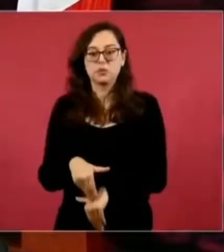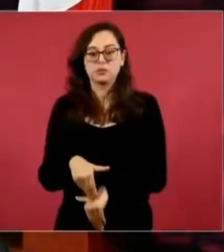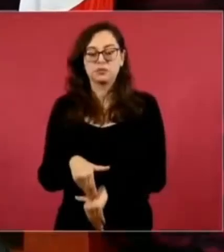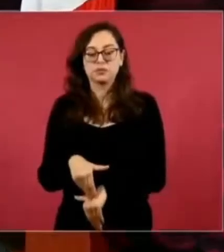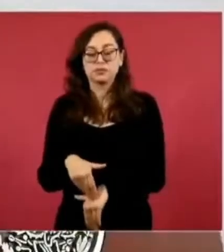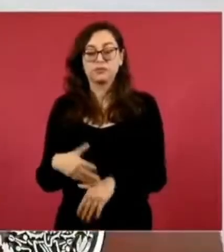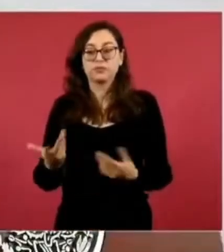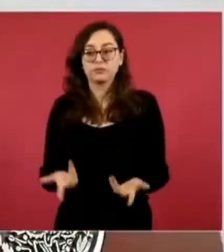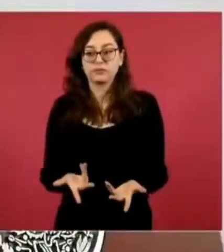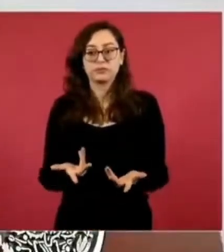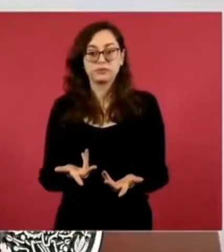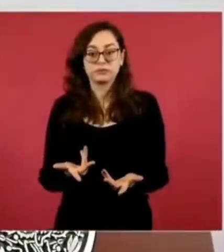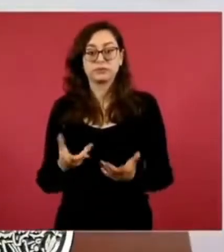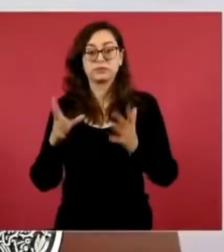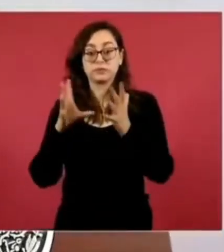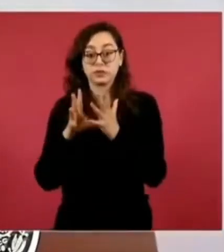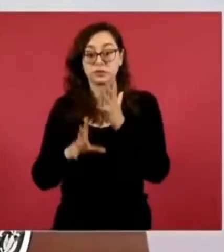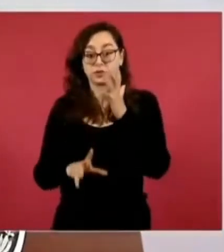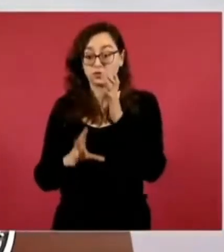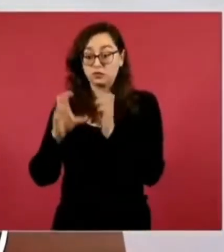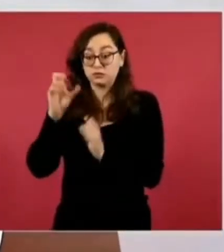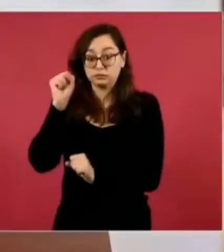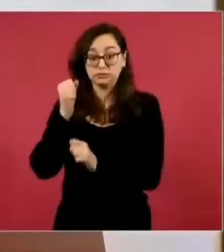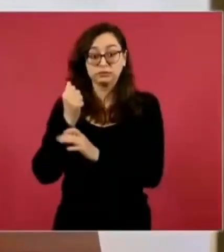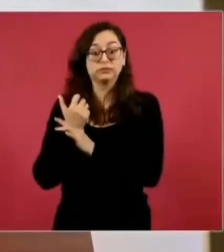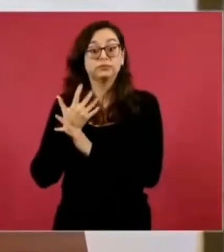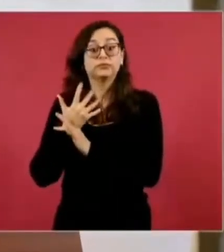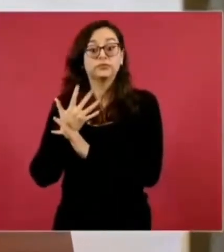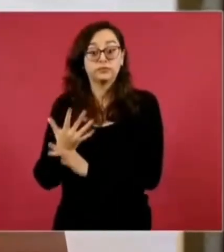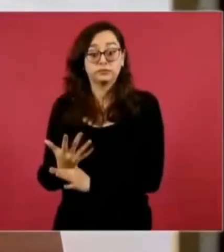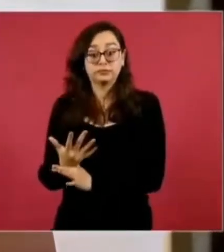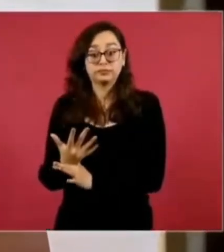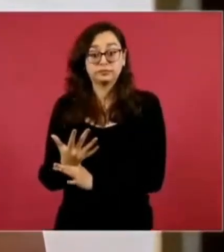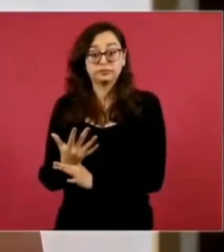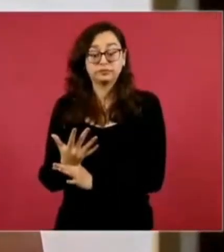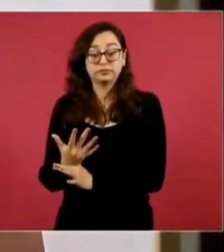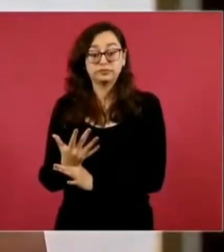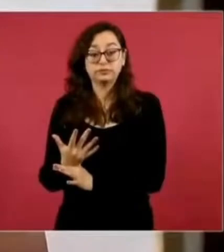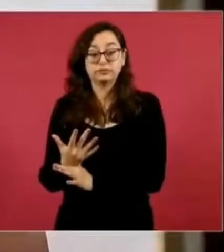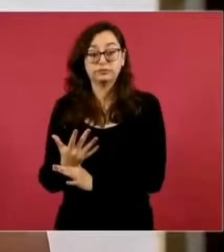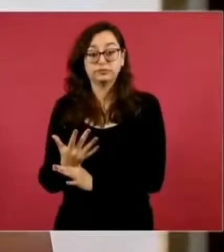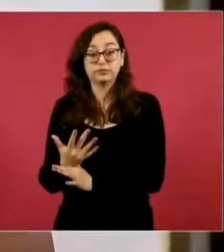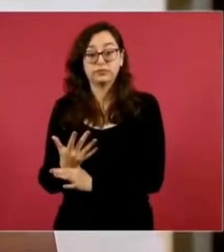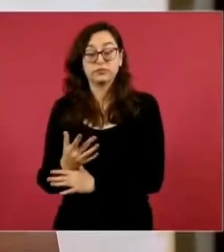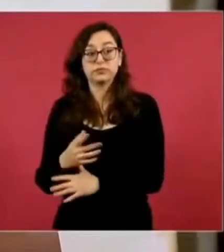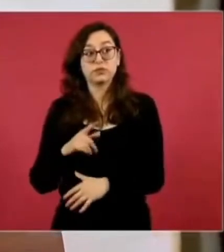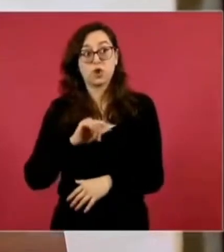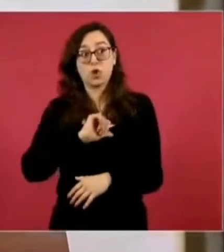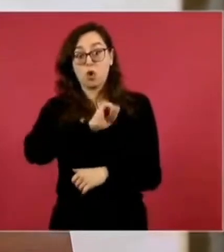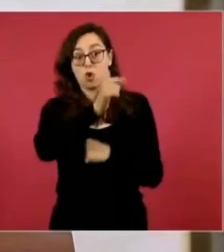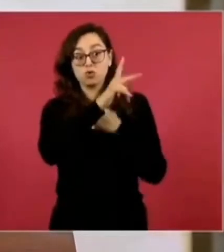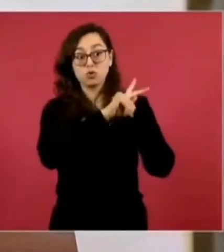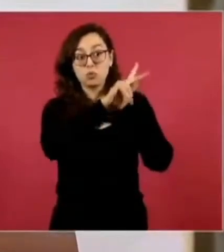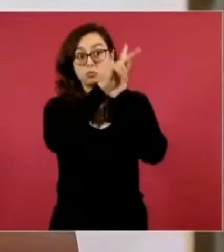Nuestra Constitución establece el principio de la no intervención